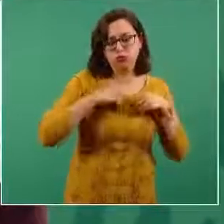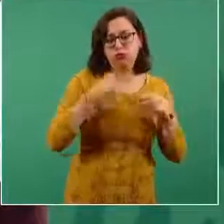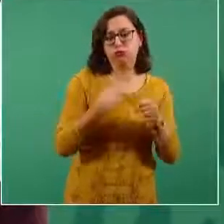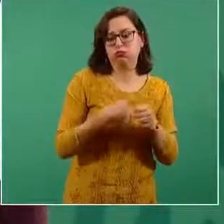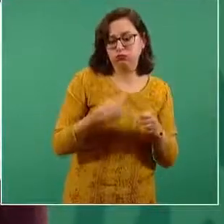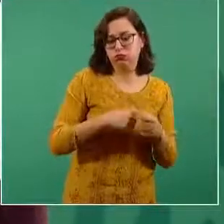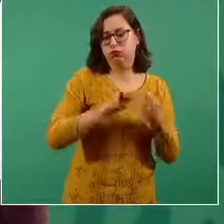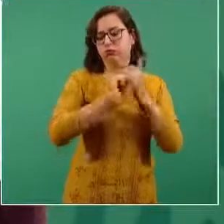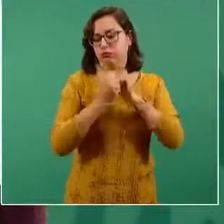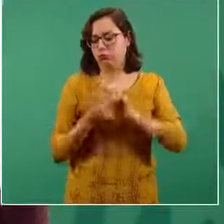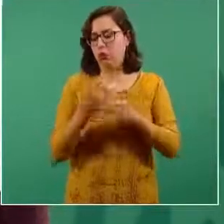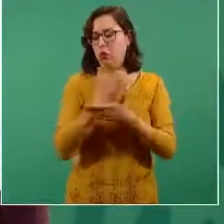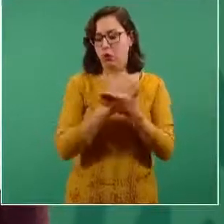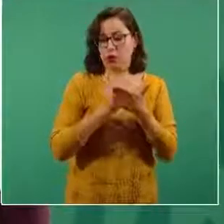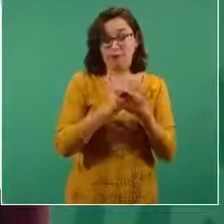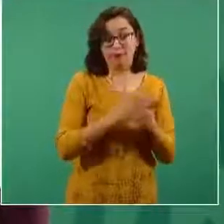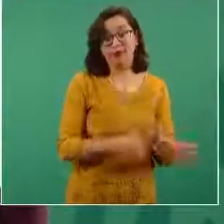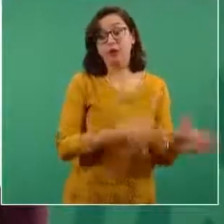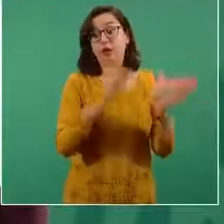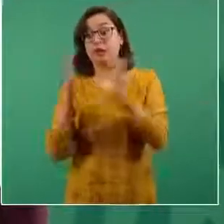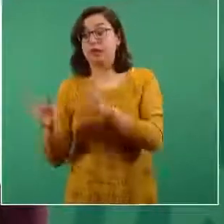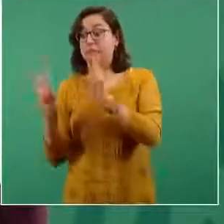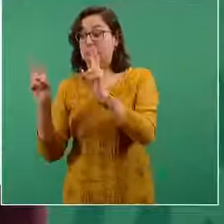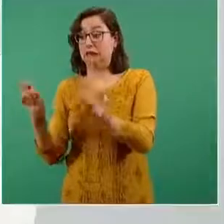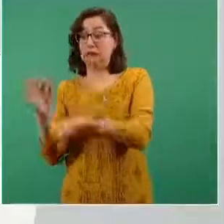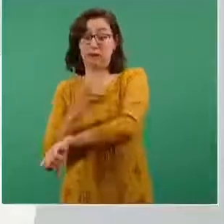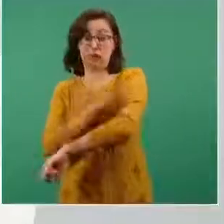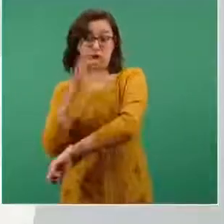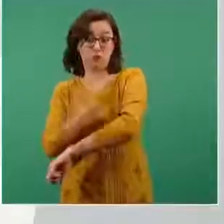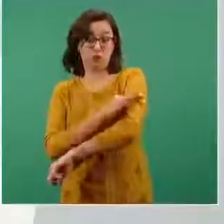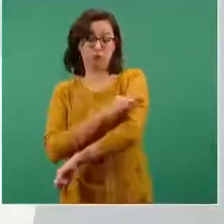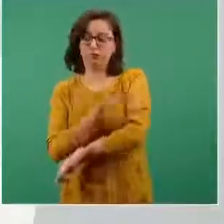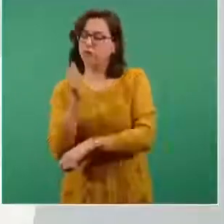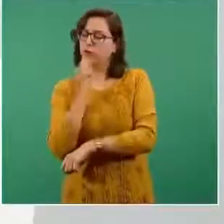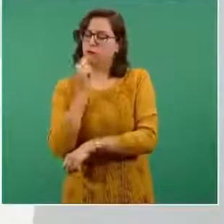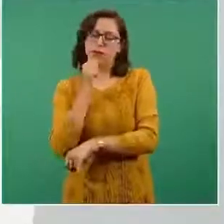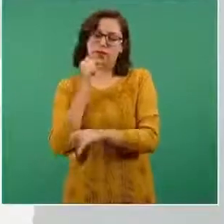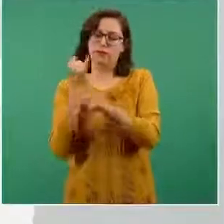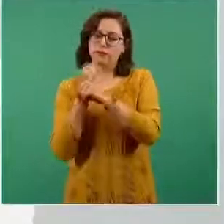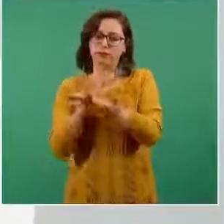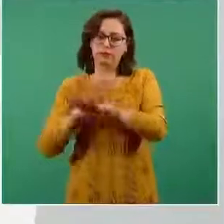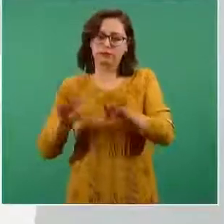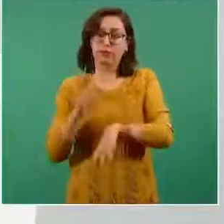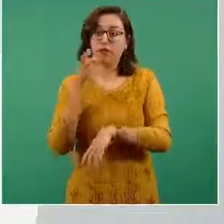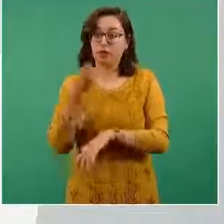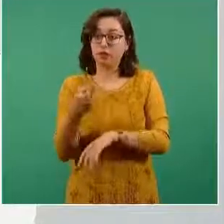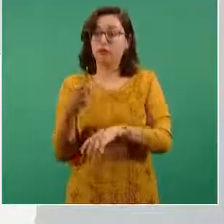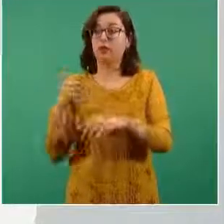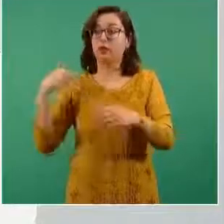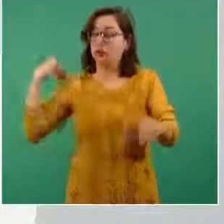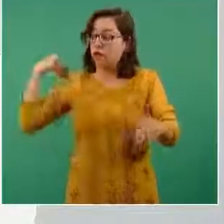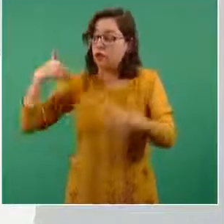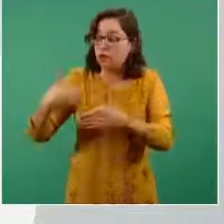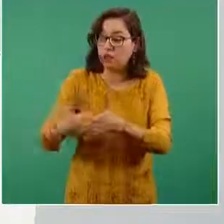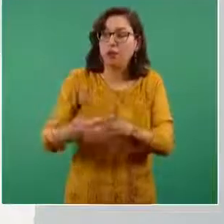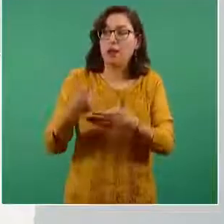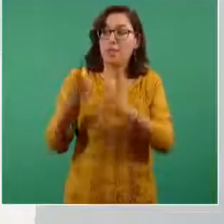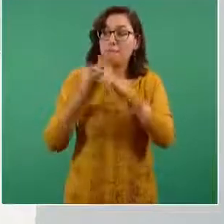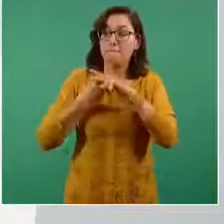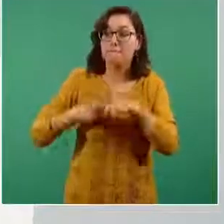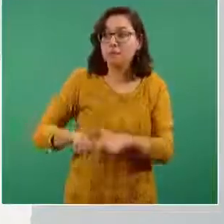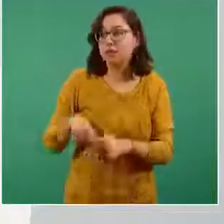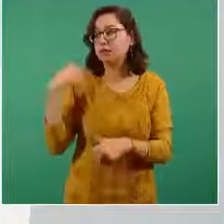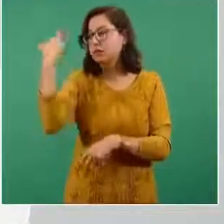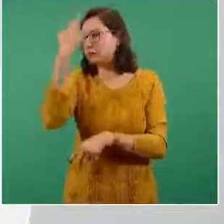empezando ya a monitorear a nivel internacional para obviamente poder tener las